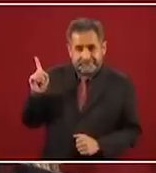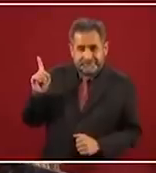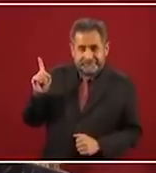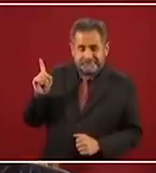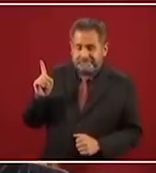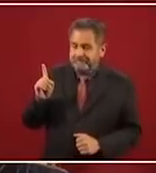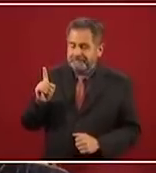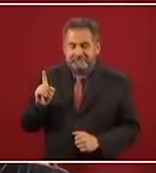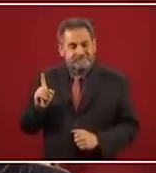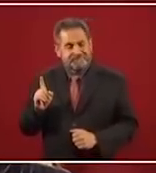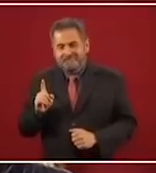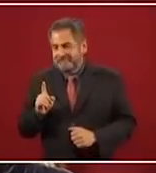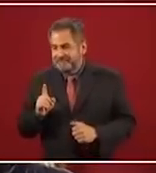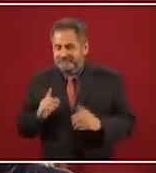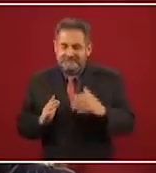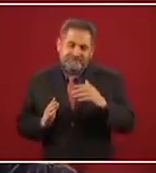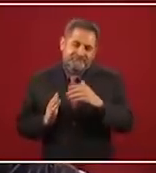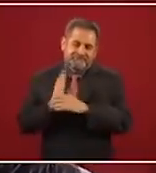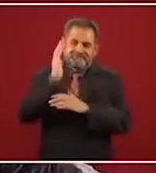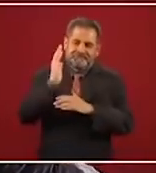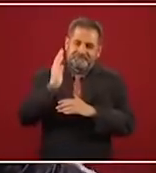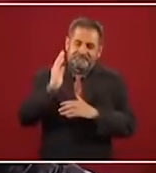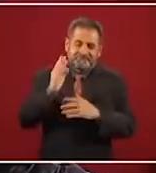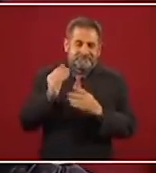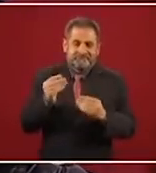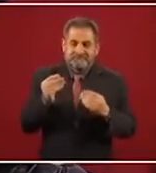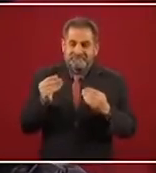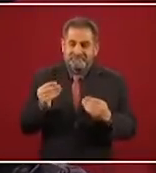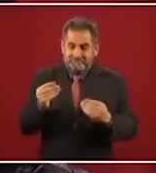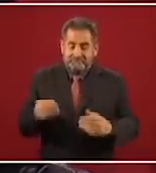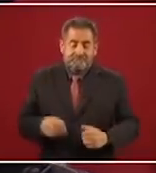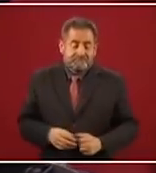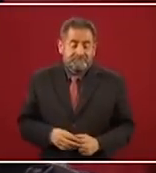Se nos subió.